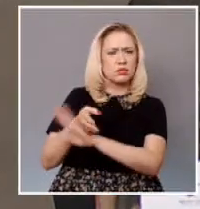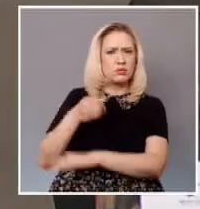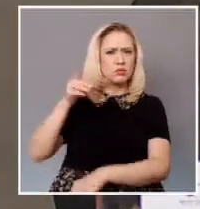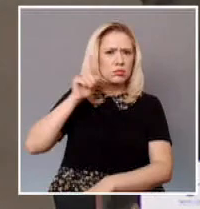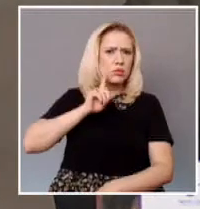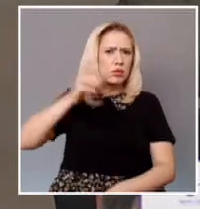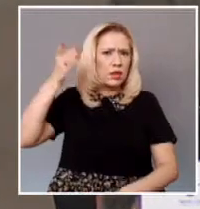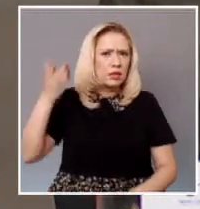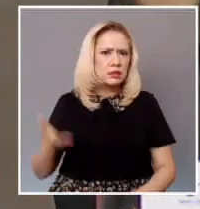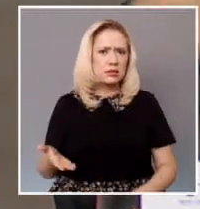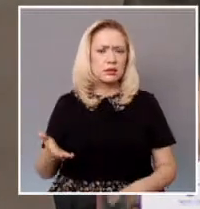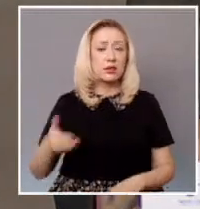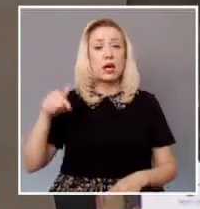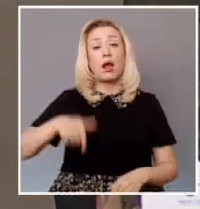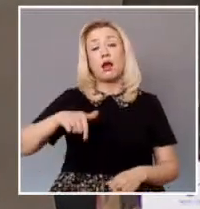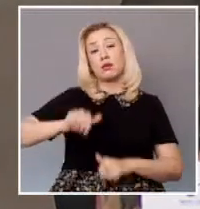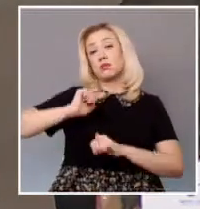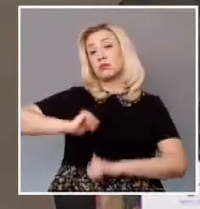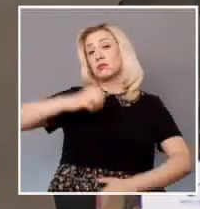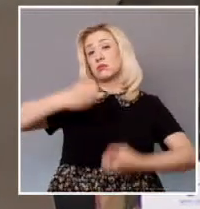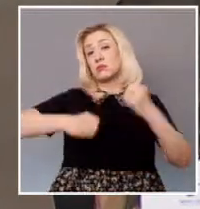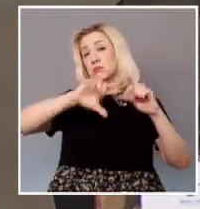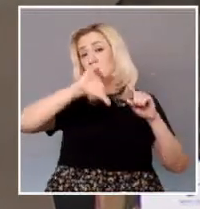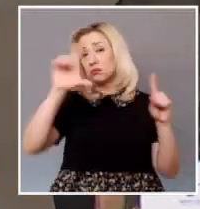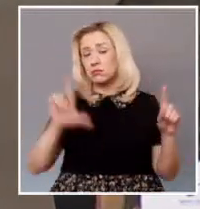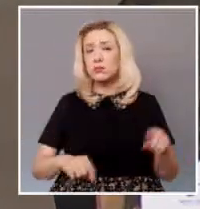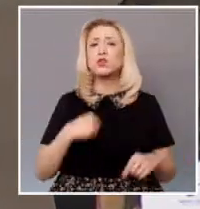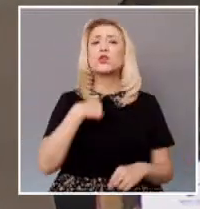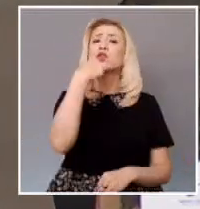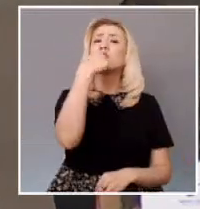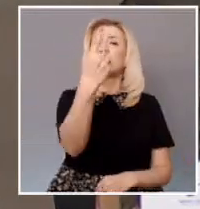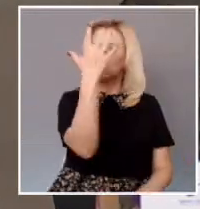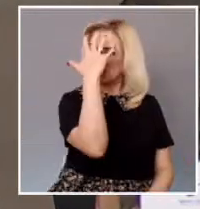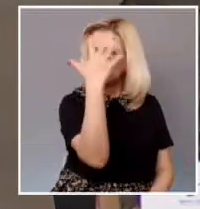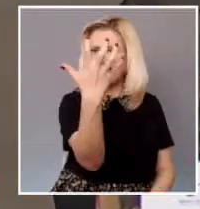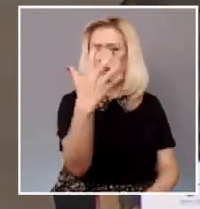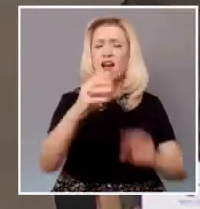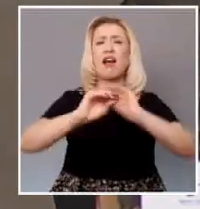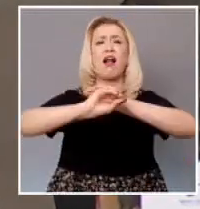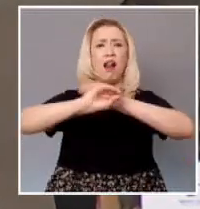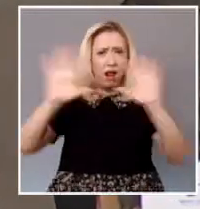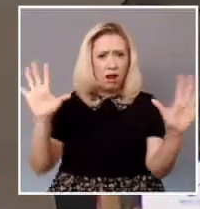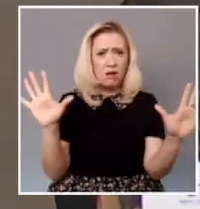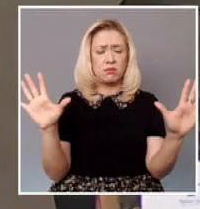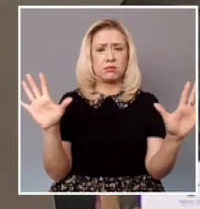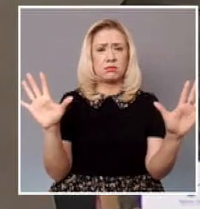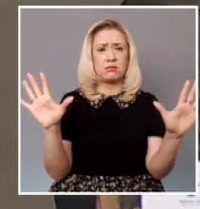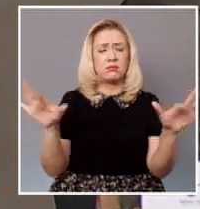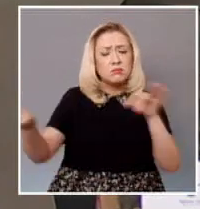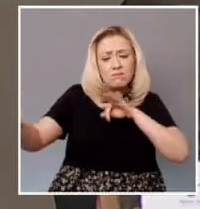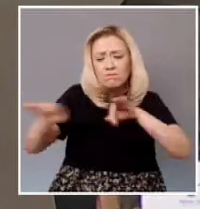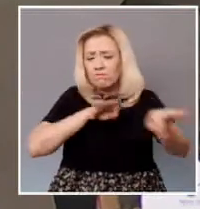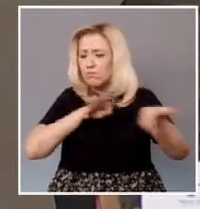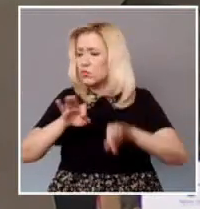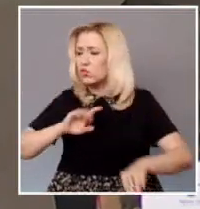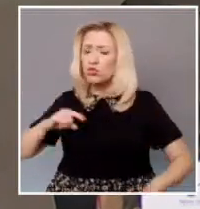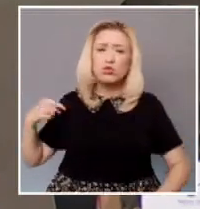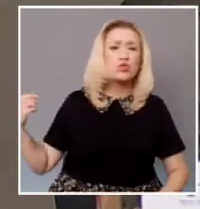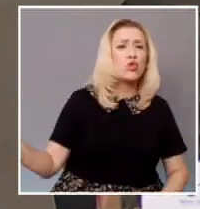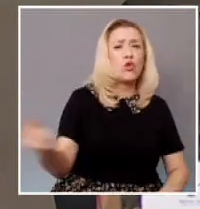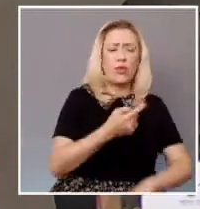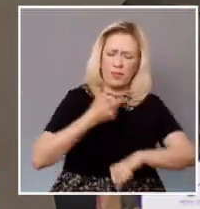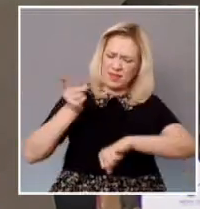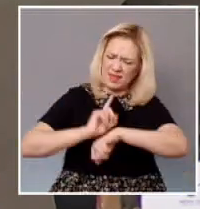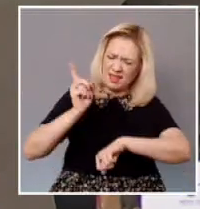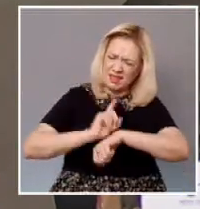Federación lo decimos claro y fuerte. Trabajamos sin parar